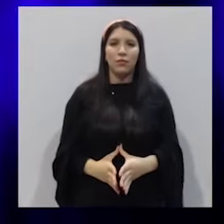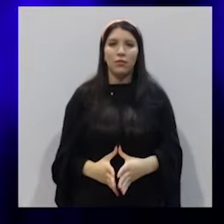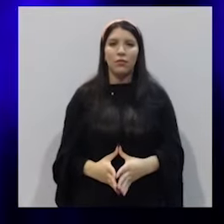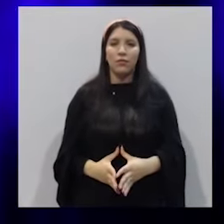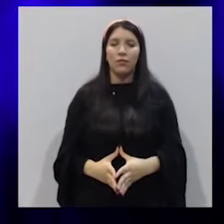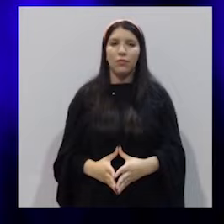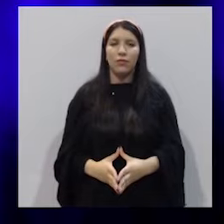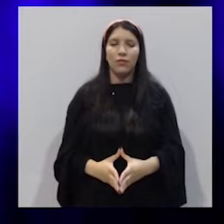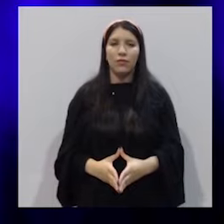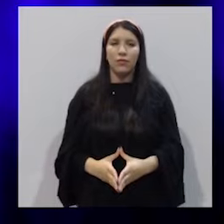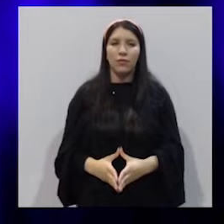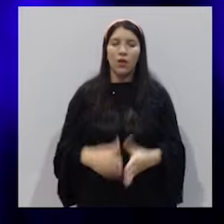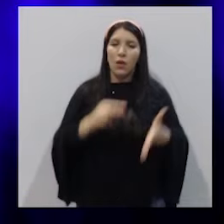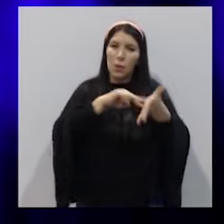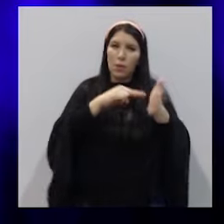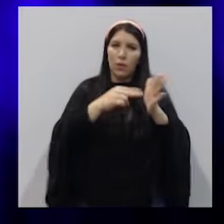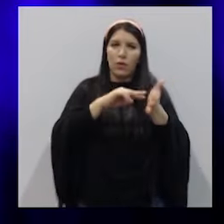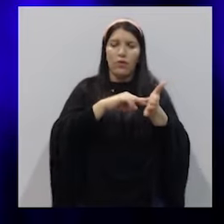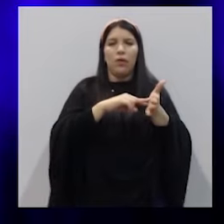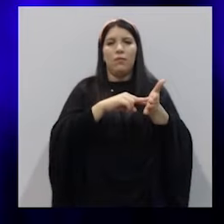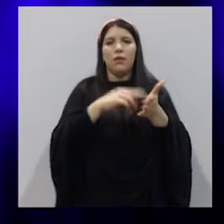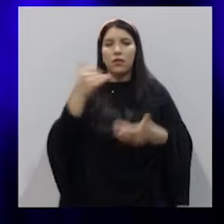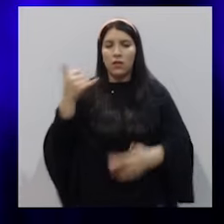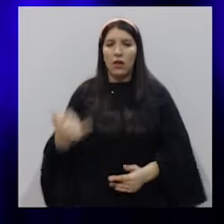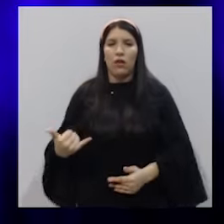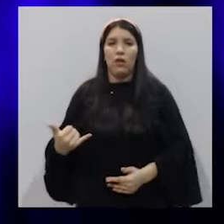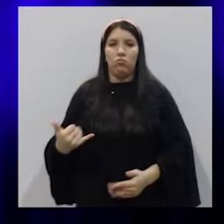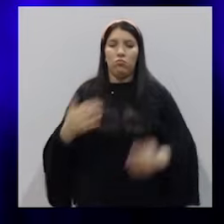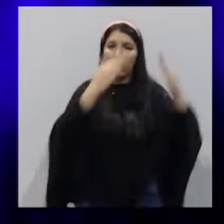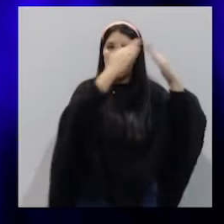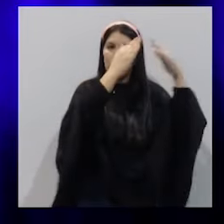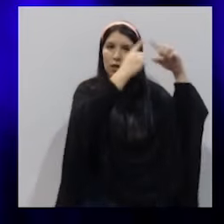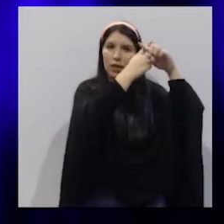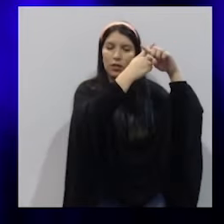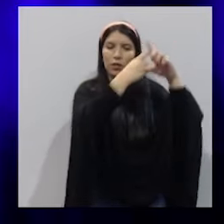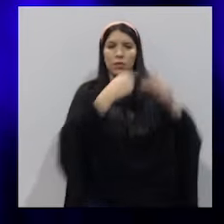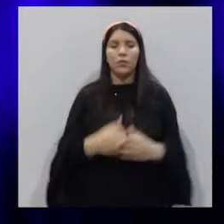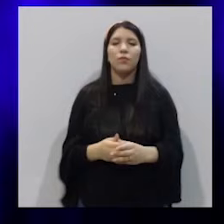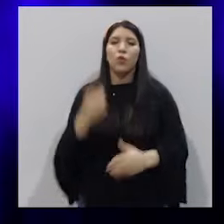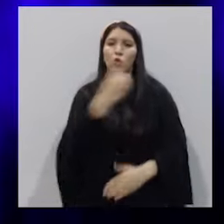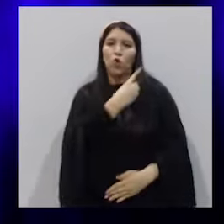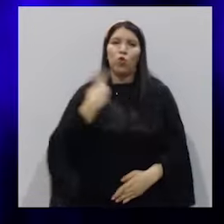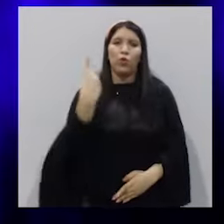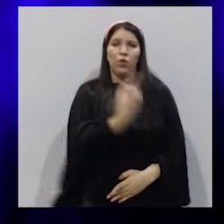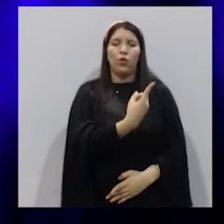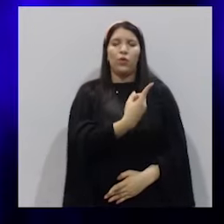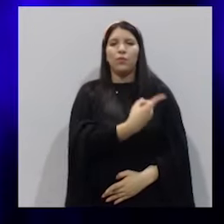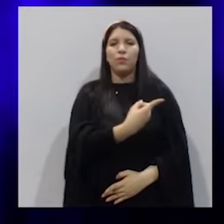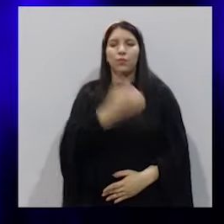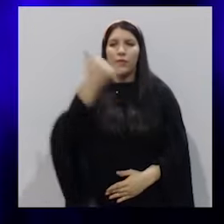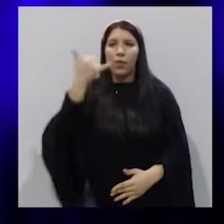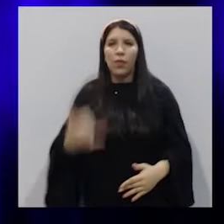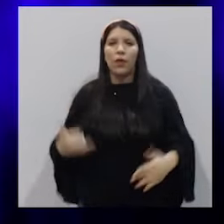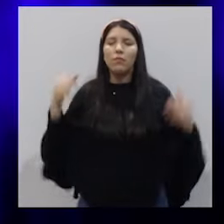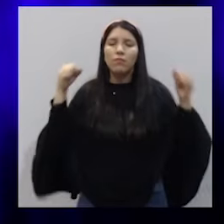de la iglesia y pueden afectar el cuerpo de cristo' por eso debemos estar atentos hemos de estar alertas